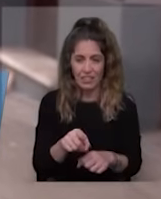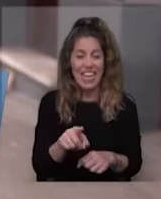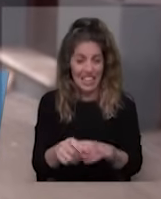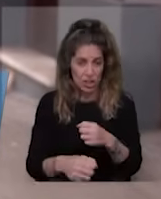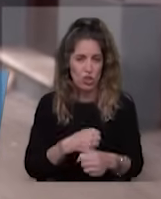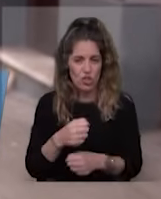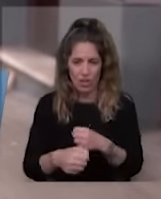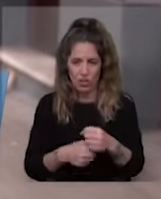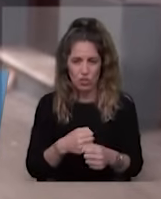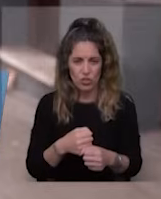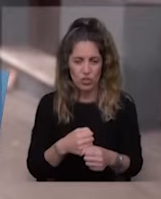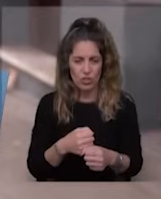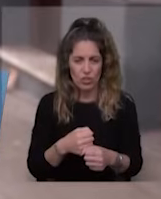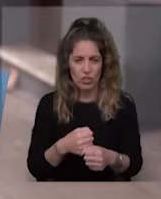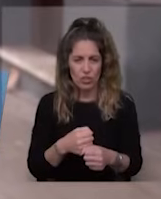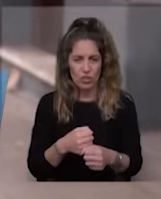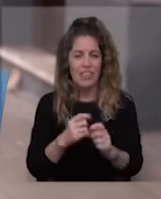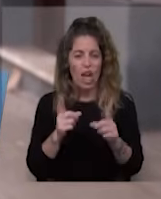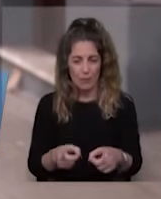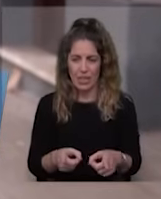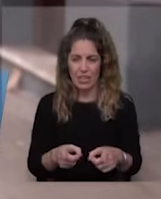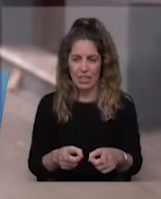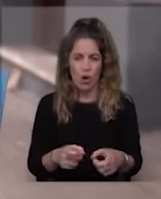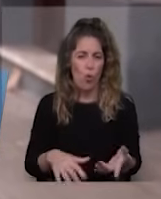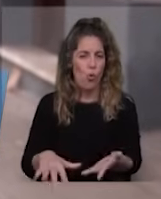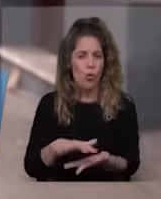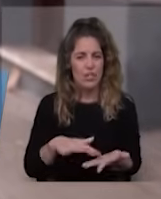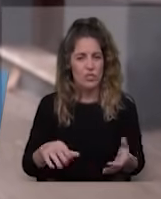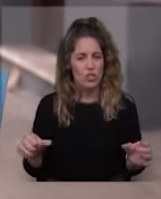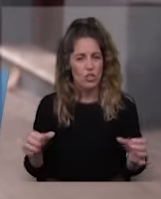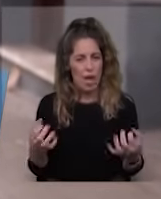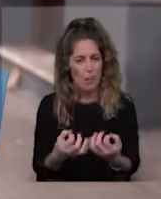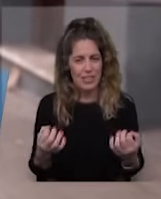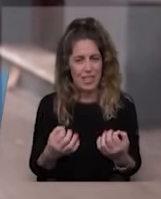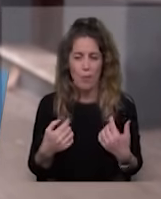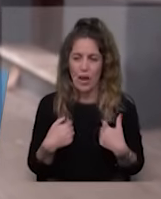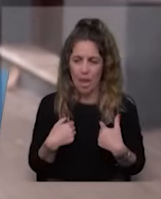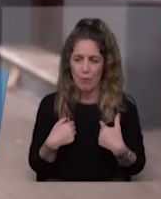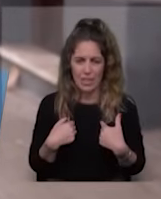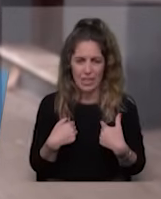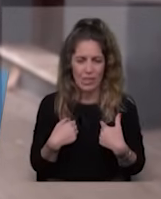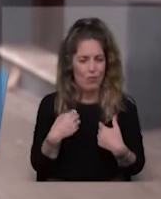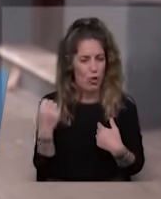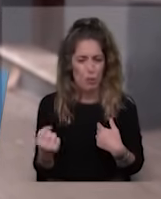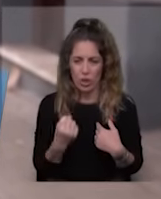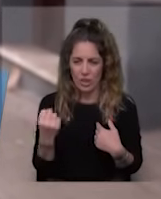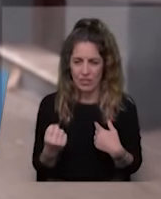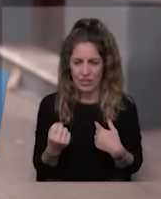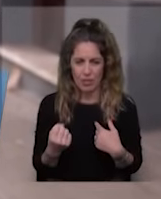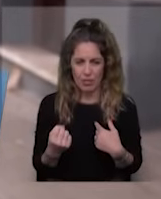años y además también un hecho puntual que para mí reviste una gran